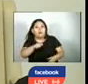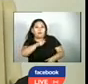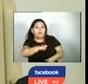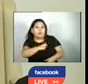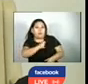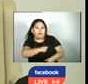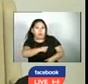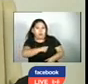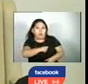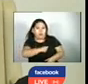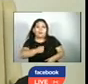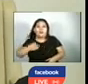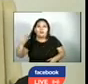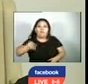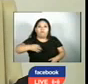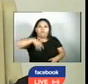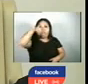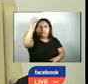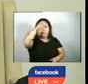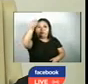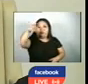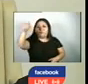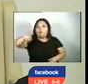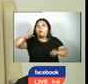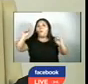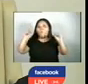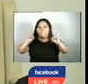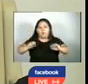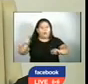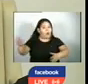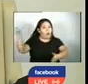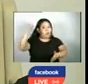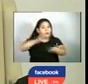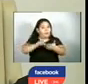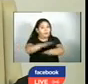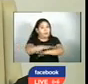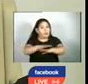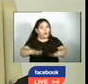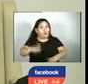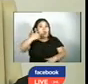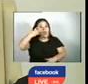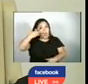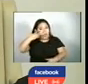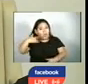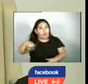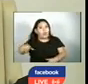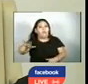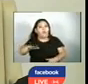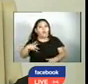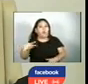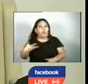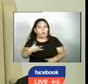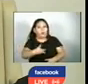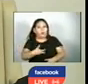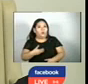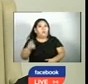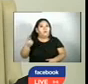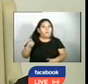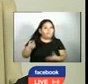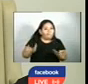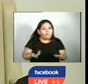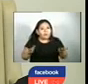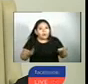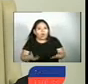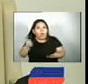responsabilidad educativa precisamente para que eso no se repita. Si nosotros no vivimos sobre una dinámica muy básica de